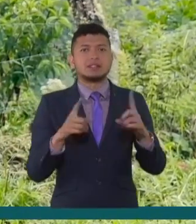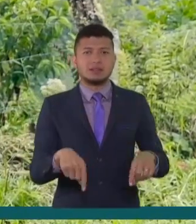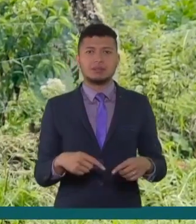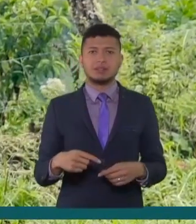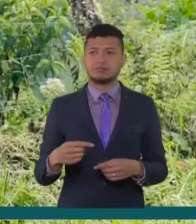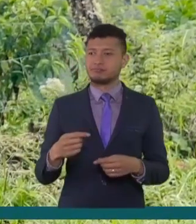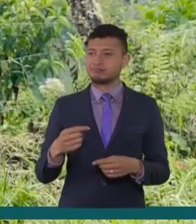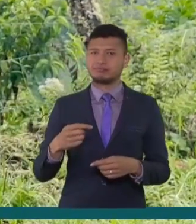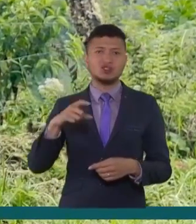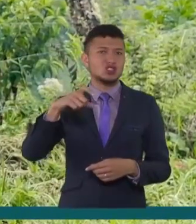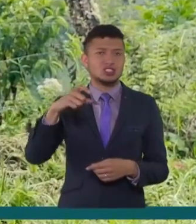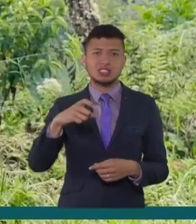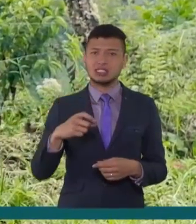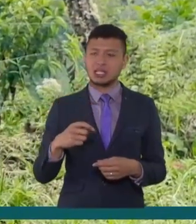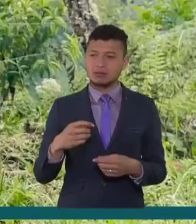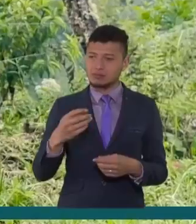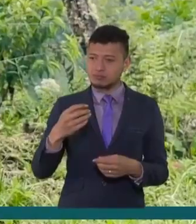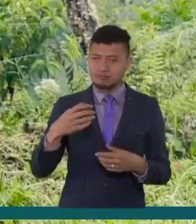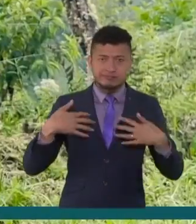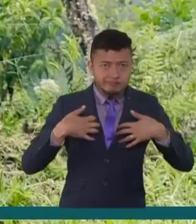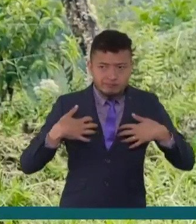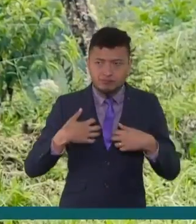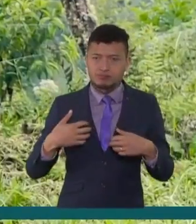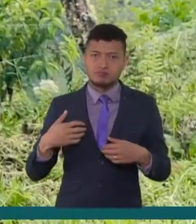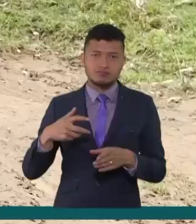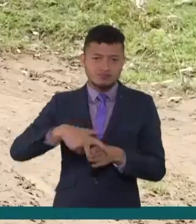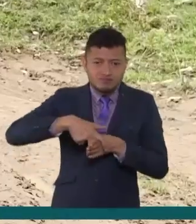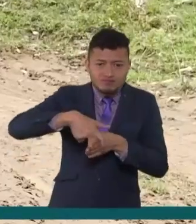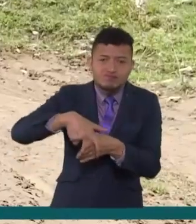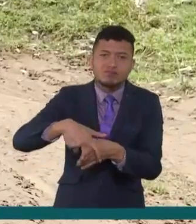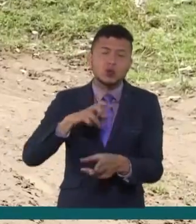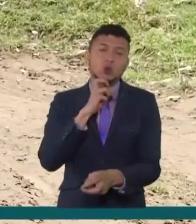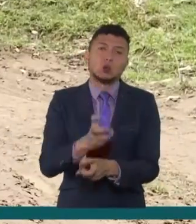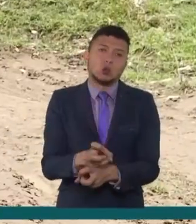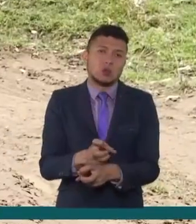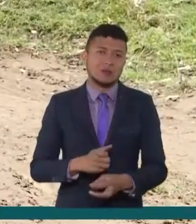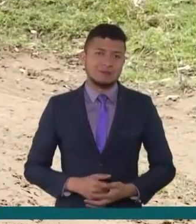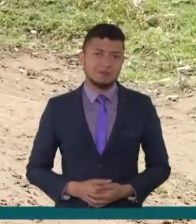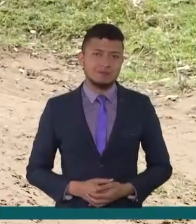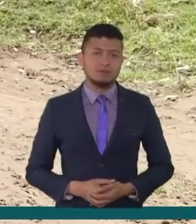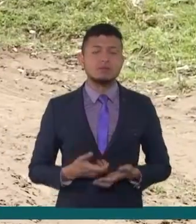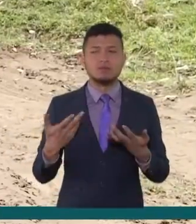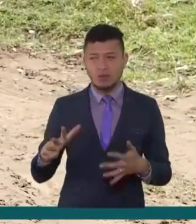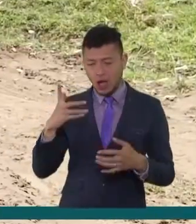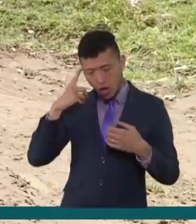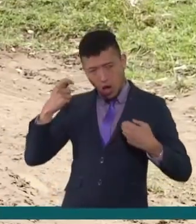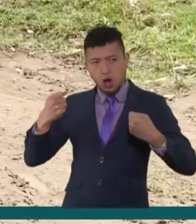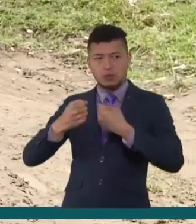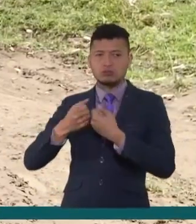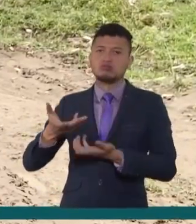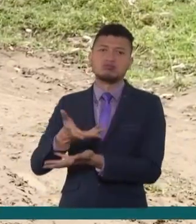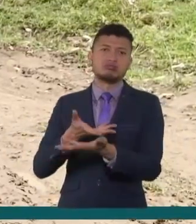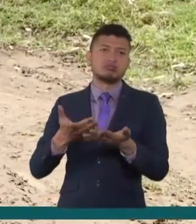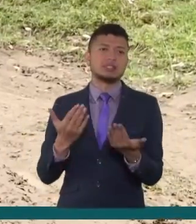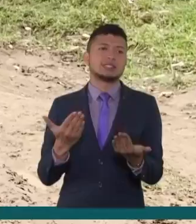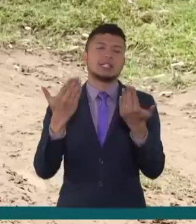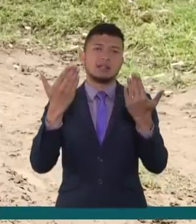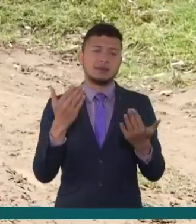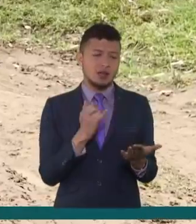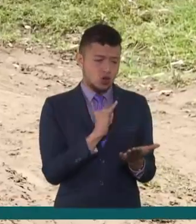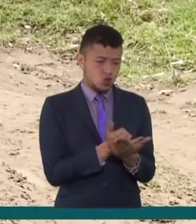nos toca manejar animales como son las bestias que tocaba más durito estamos aplicando una modalidad muy importante que son los convenios solidarios